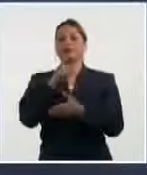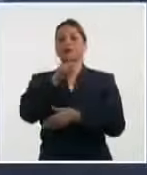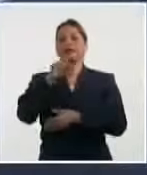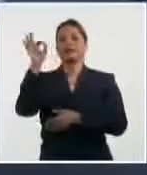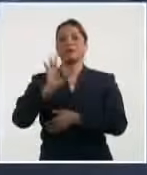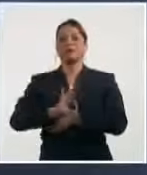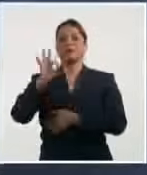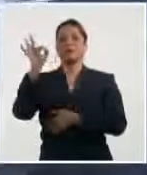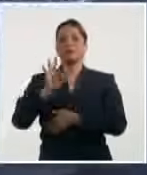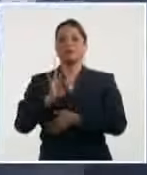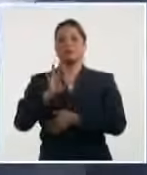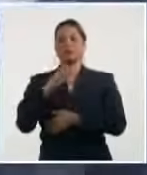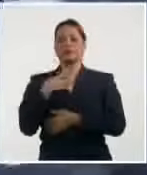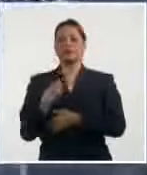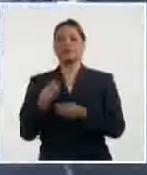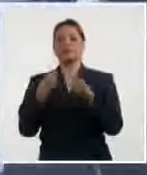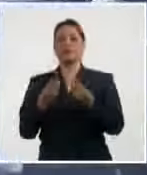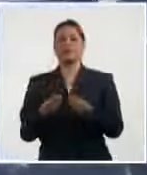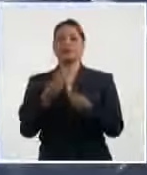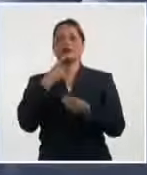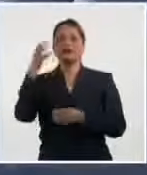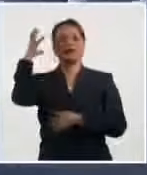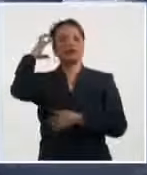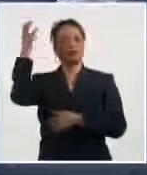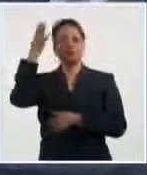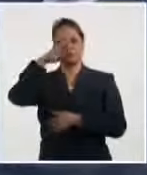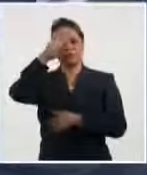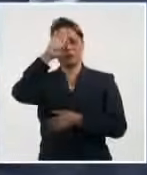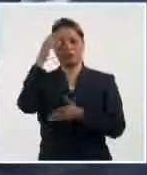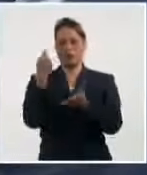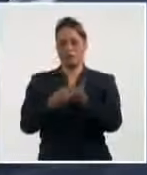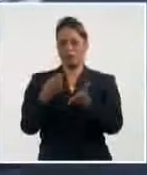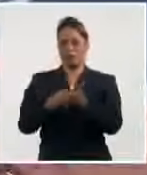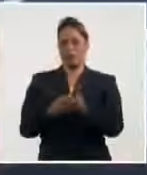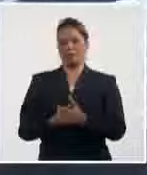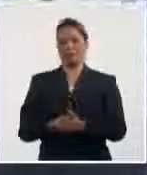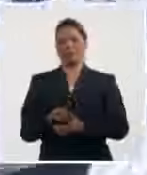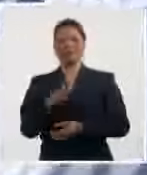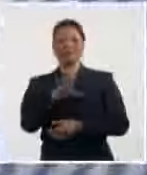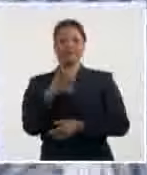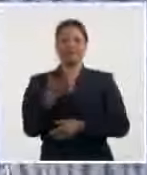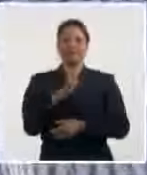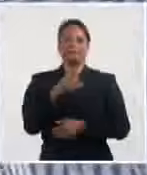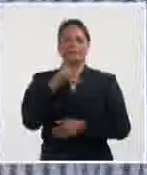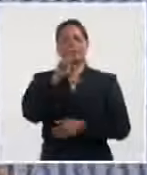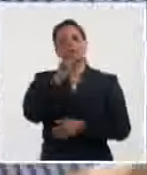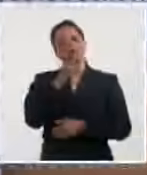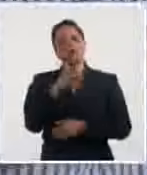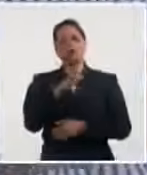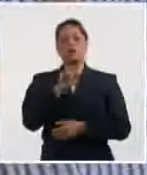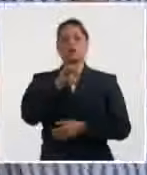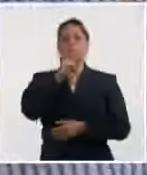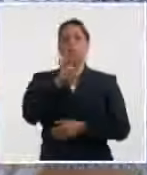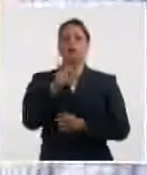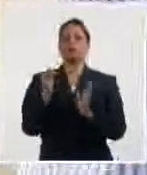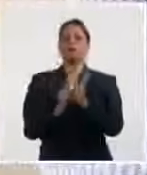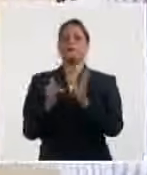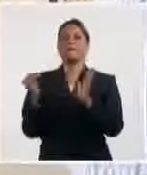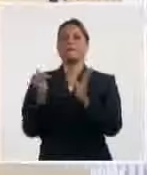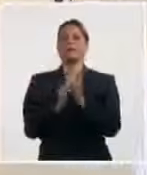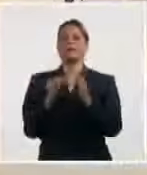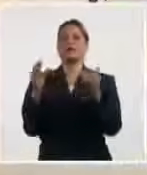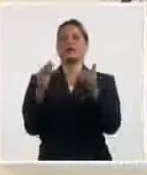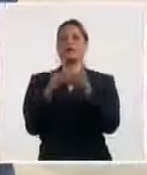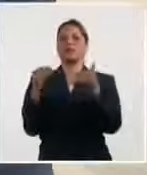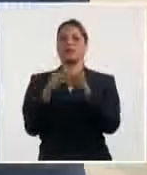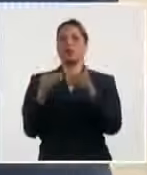100% erogados por el gobierno cubano, aproximadamente unos 4 millones de